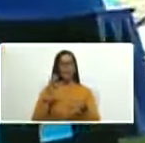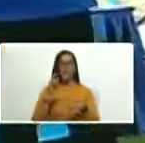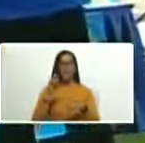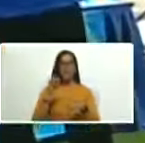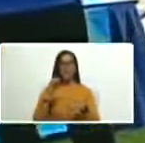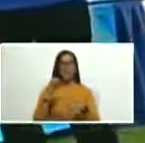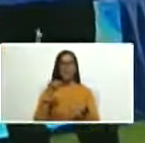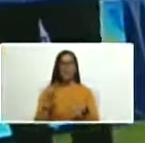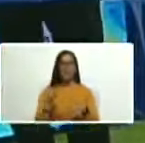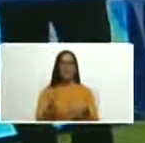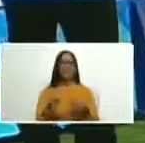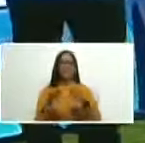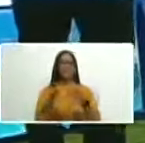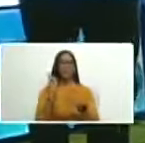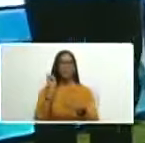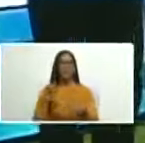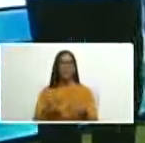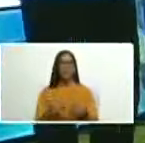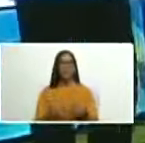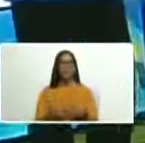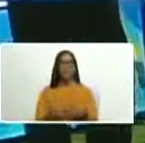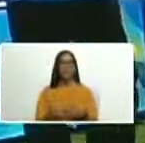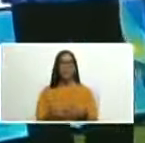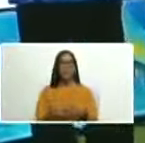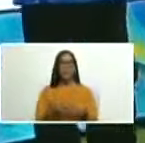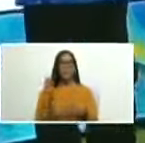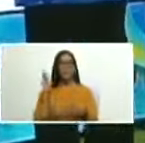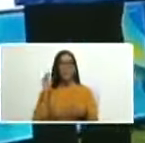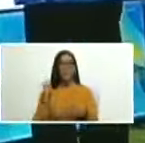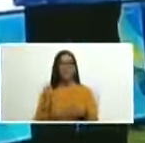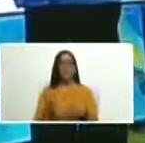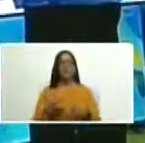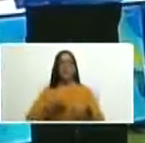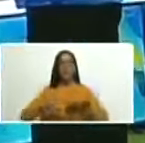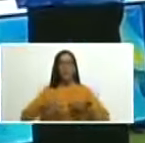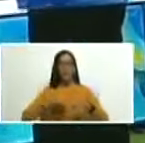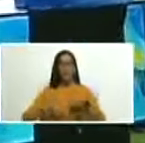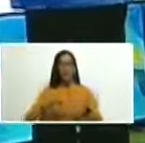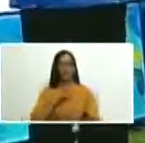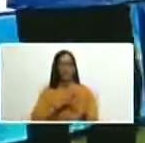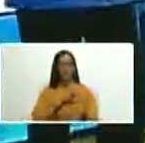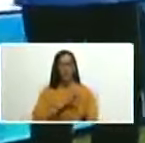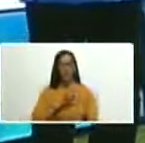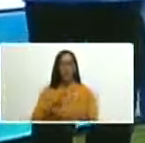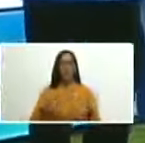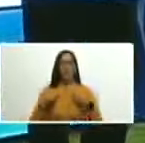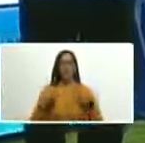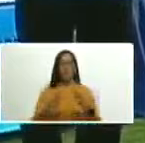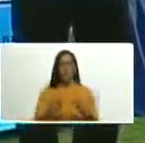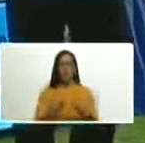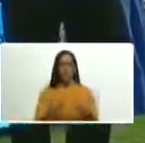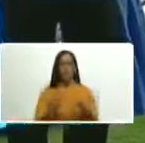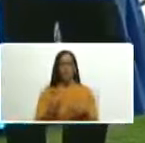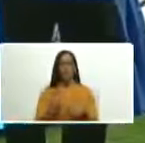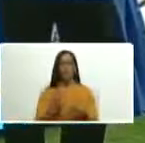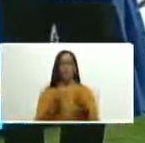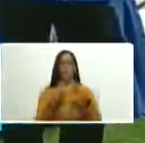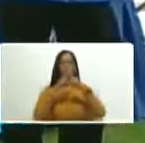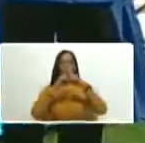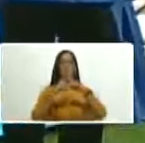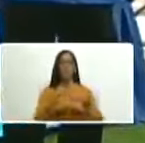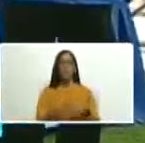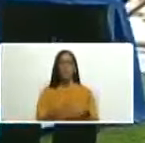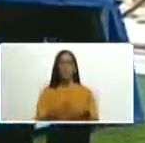te hago una entrega a ti también, para que los movimientos sociales de la nueva época multipliquen